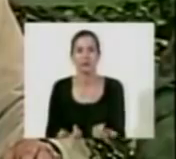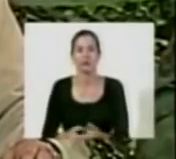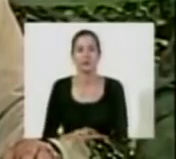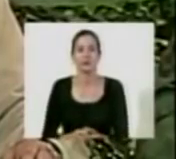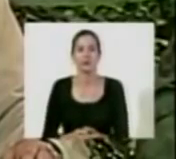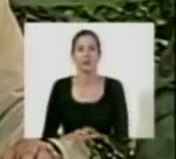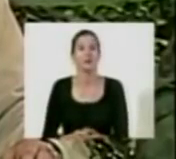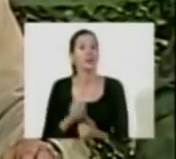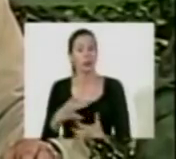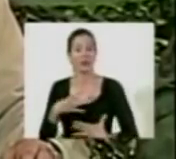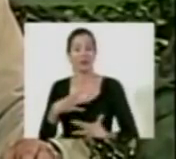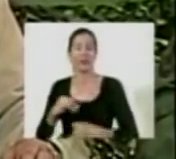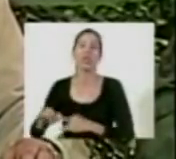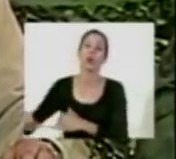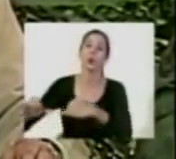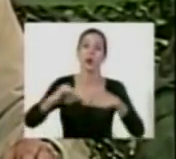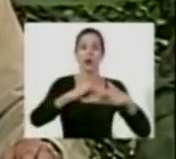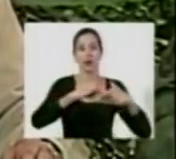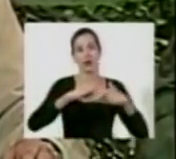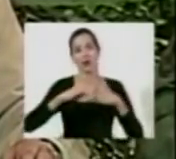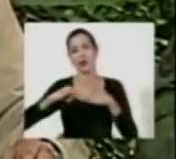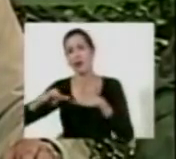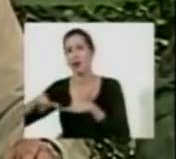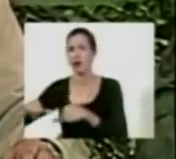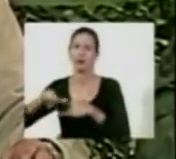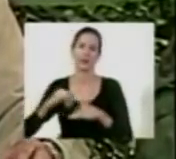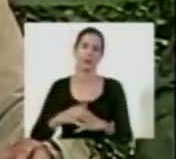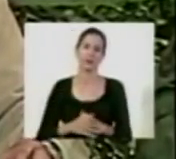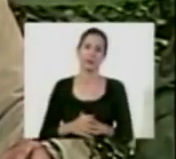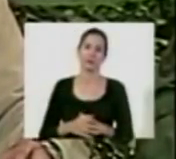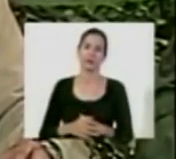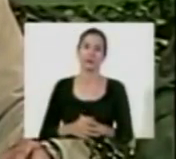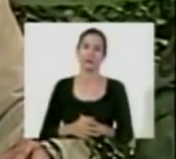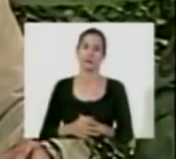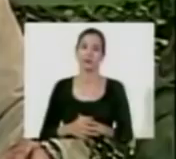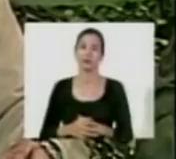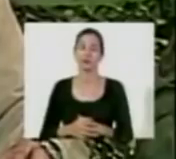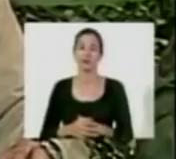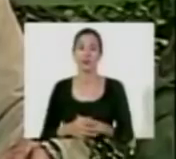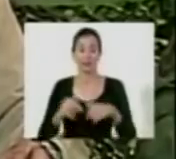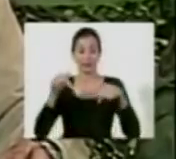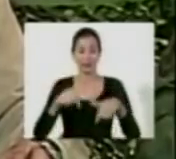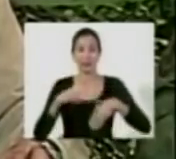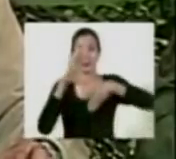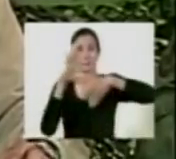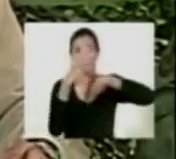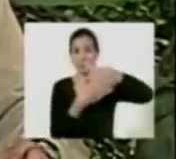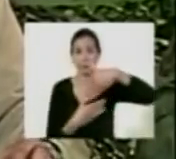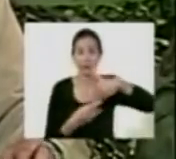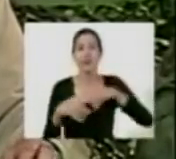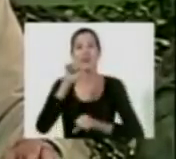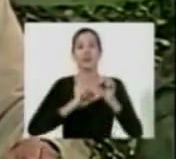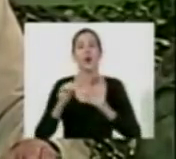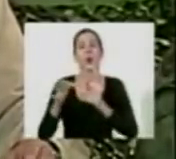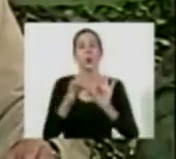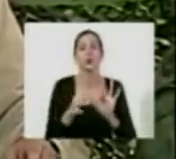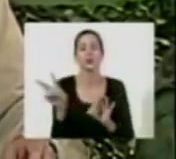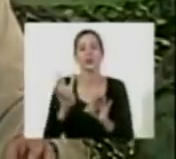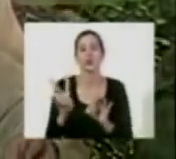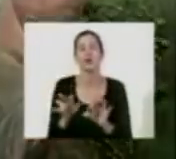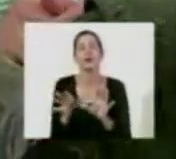común de todo nuestro hemisferio, defender la unión de Venezuela y la